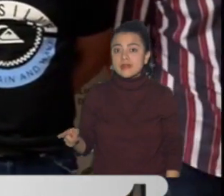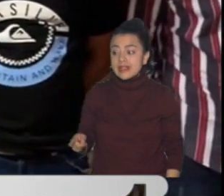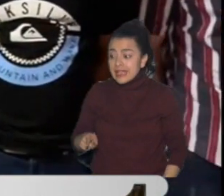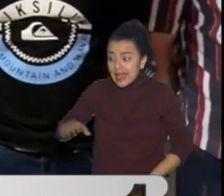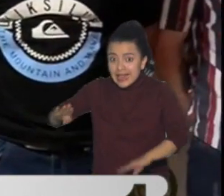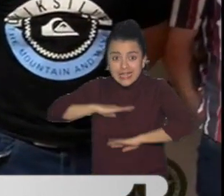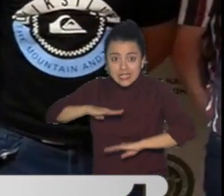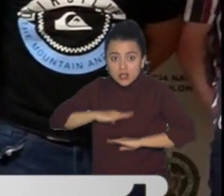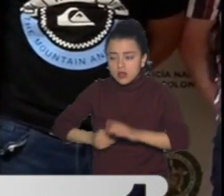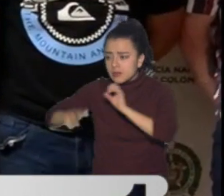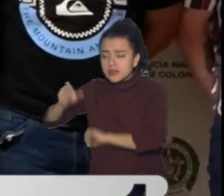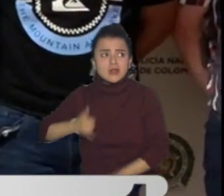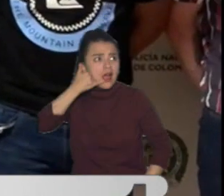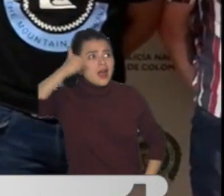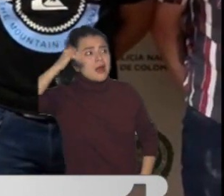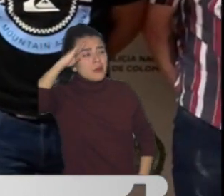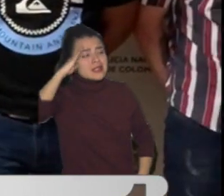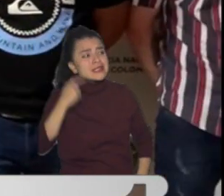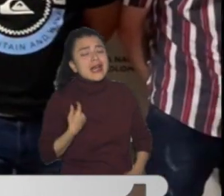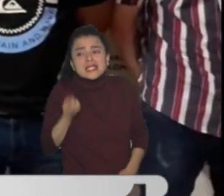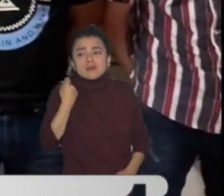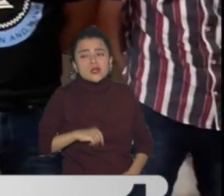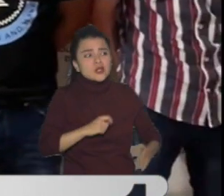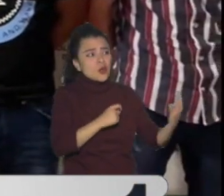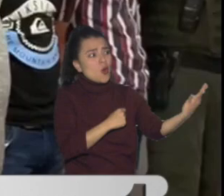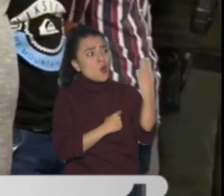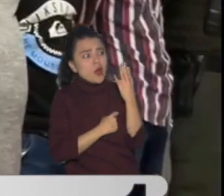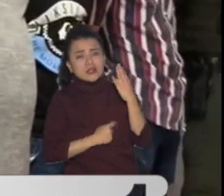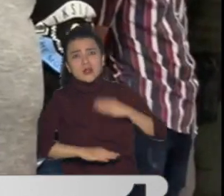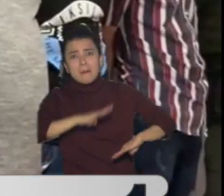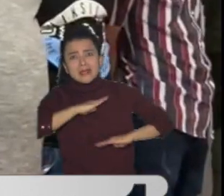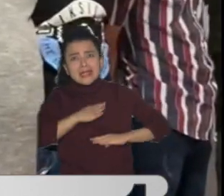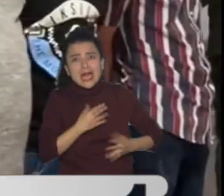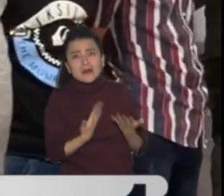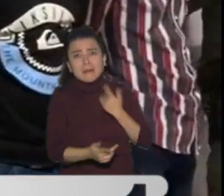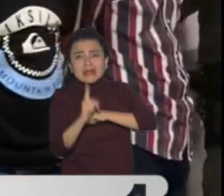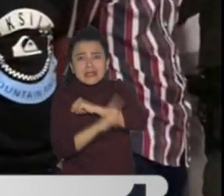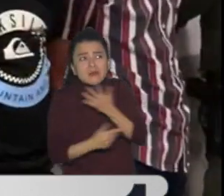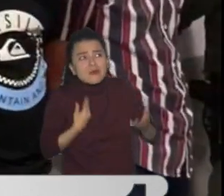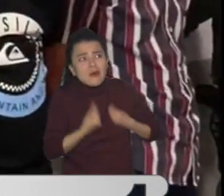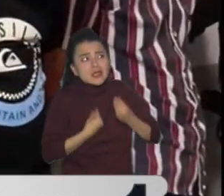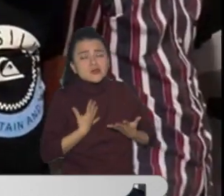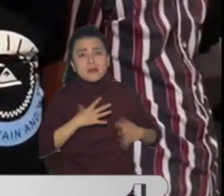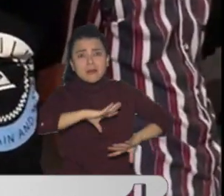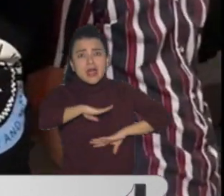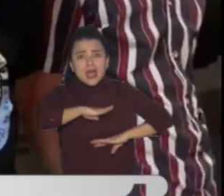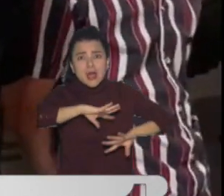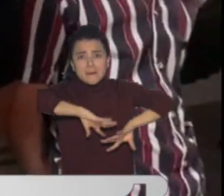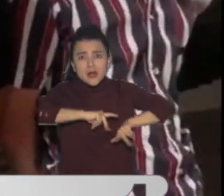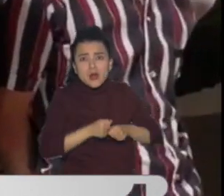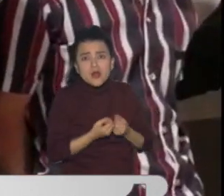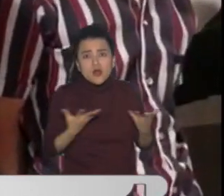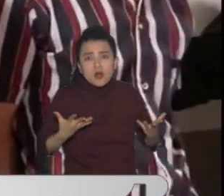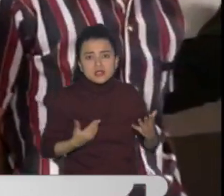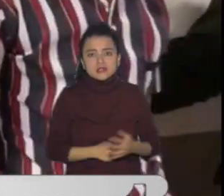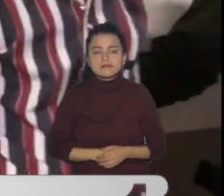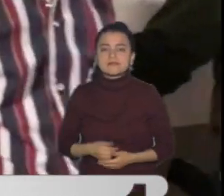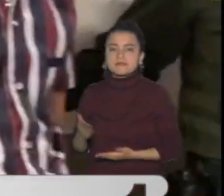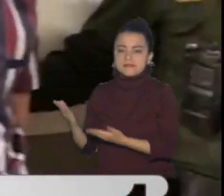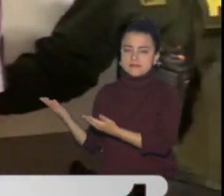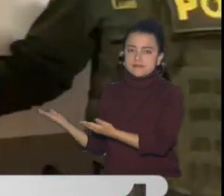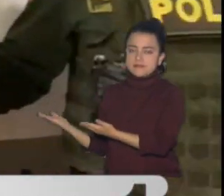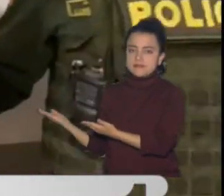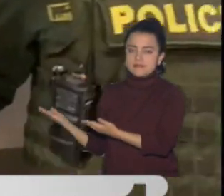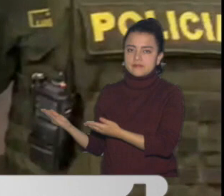policía y se logró la captura de estas 4 personas que serán judicializadas en las próximas horas también en Sabana Larga.